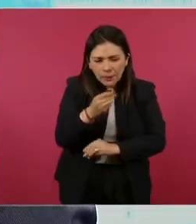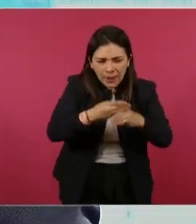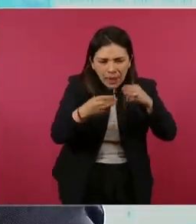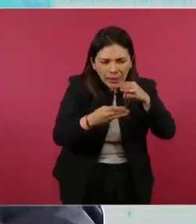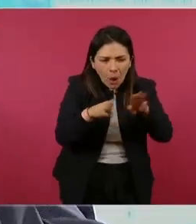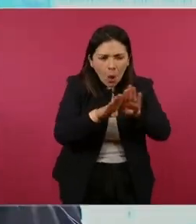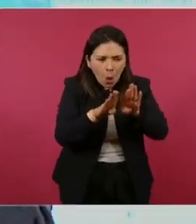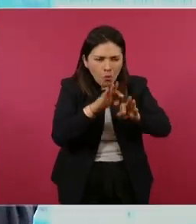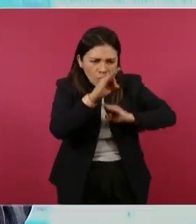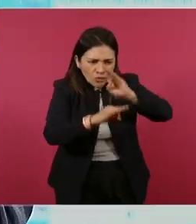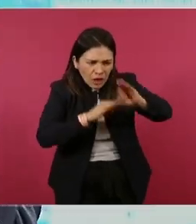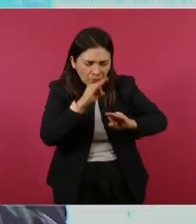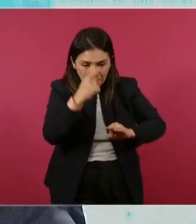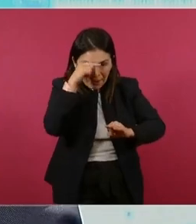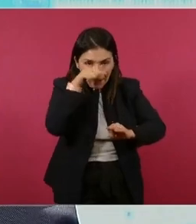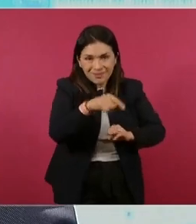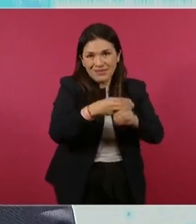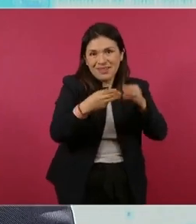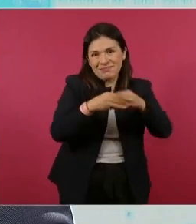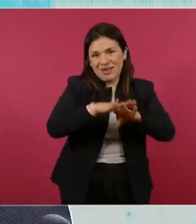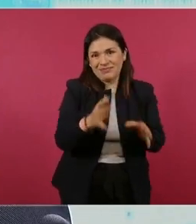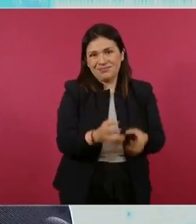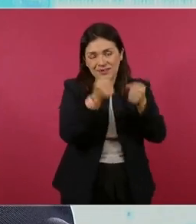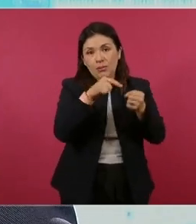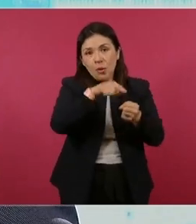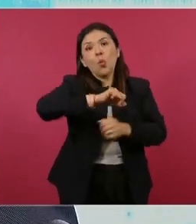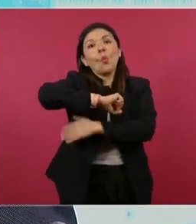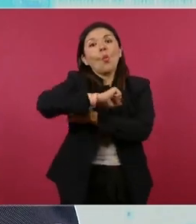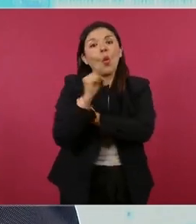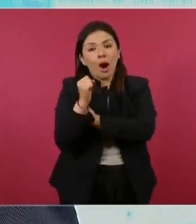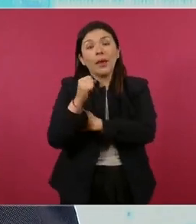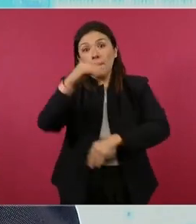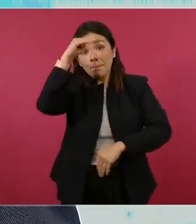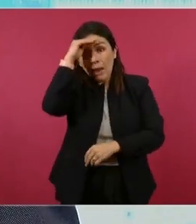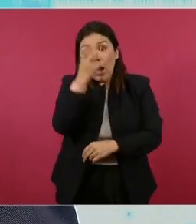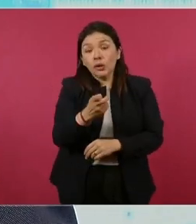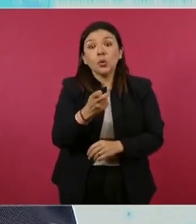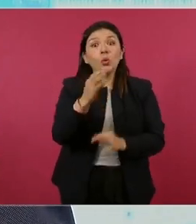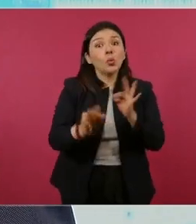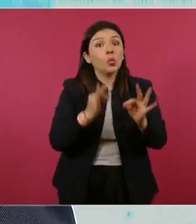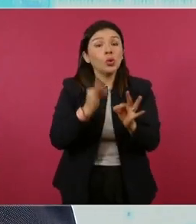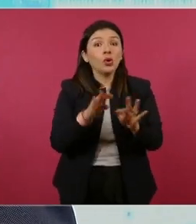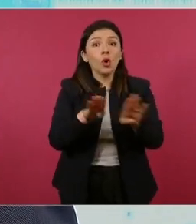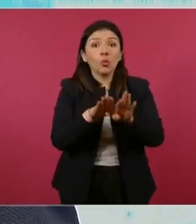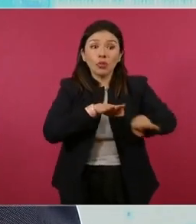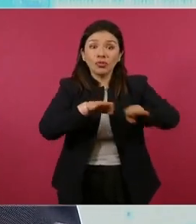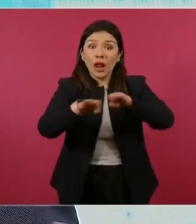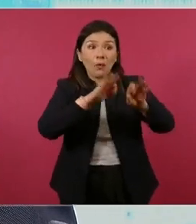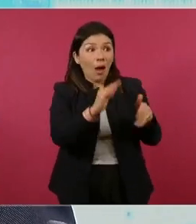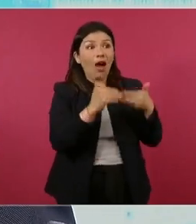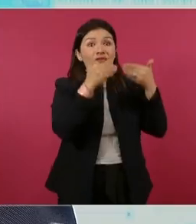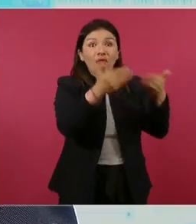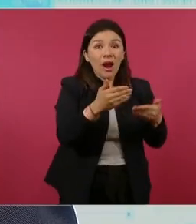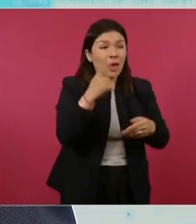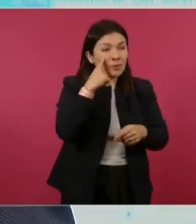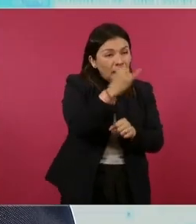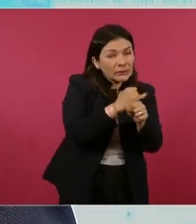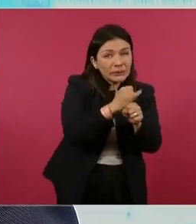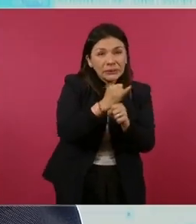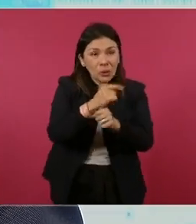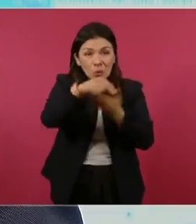materiales arqueológicos recuperados. Es decir, el salvamento no termina en el trabajo de campo, en el trabajo